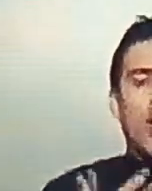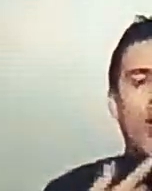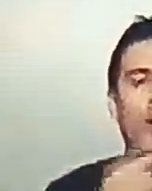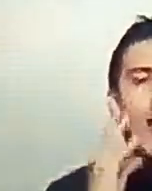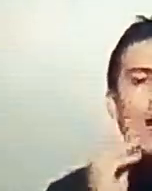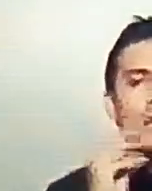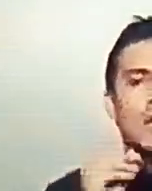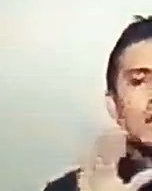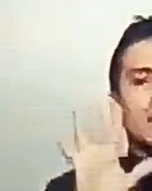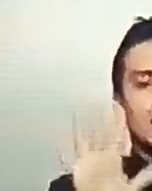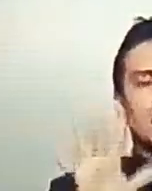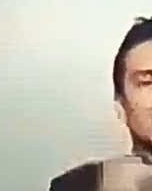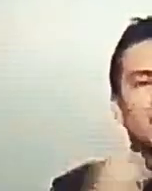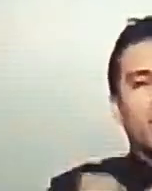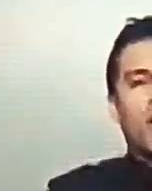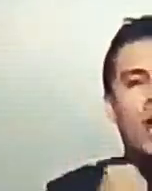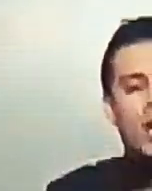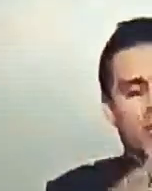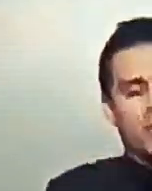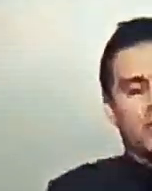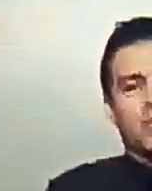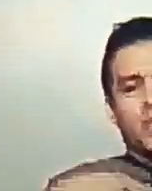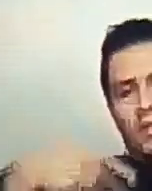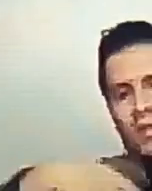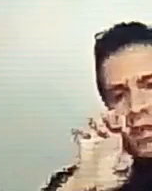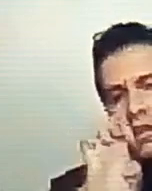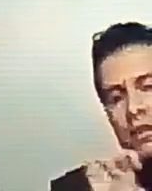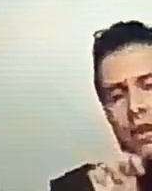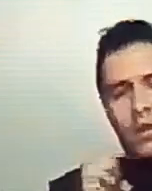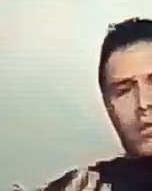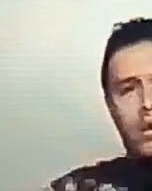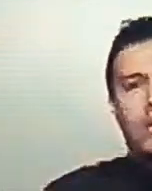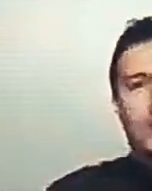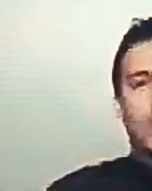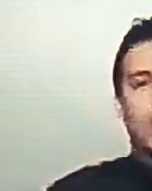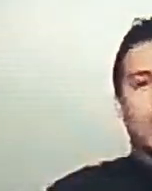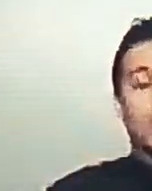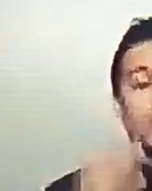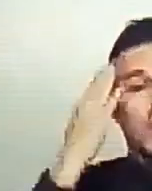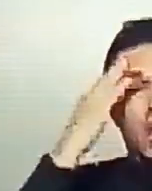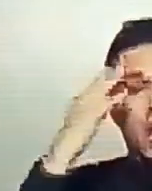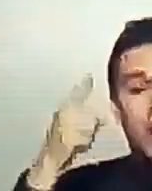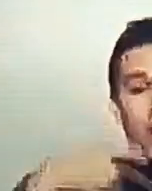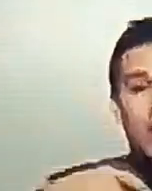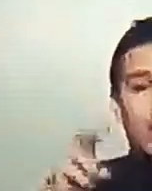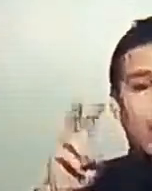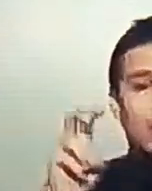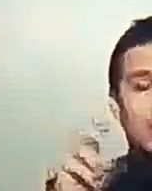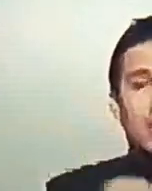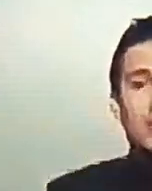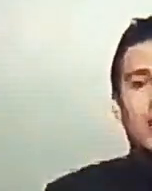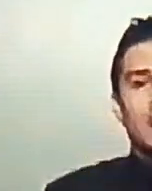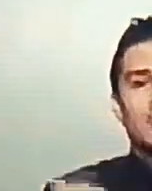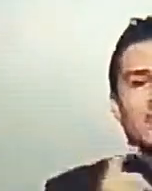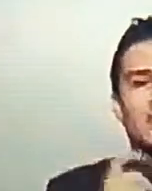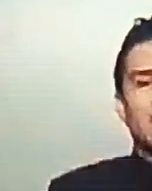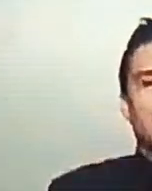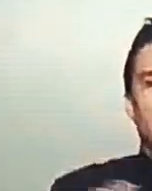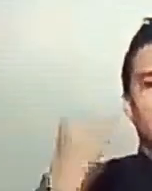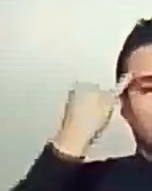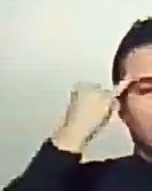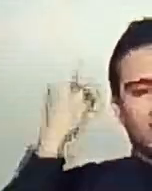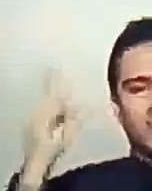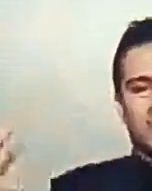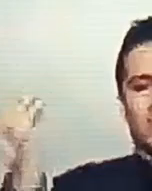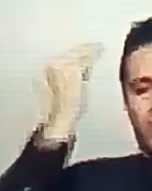5 años ministra de este país. Y sabemos que esto es un paliativo que requiere de convicción y de liderazgo para enfrentar una problemática que nos